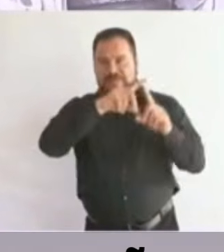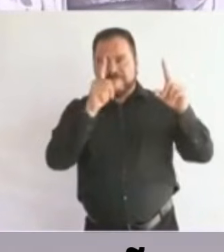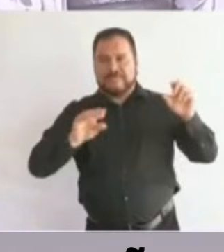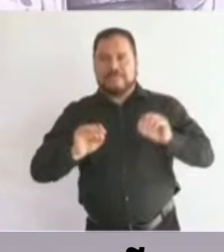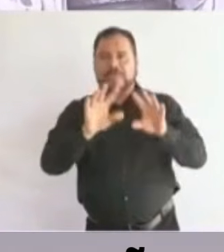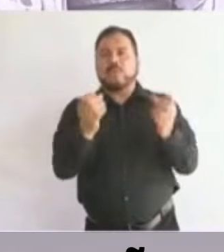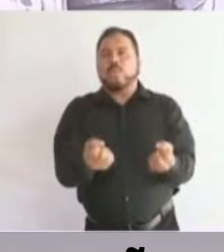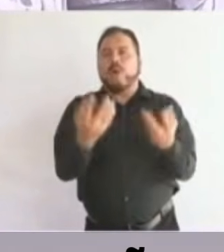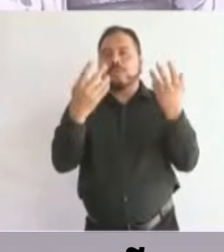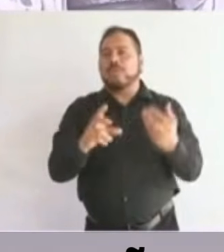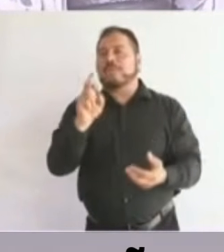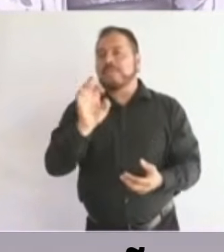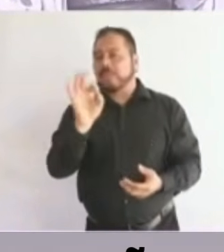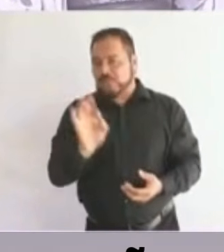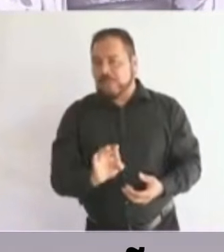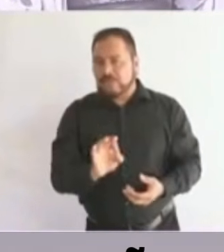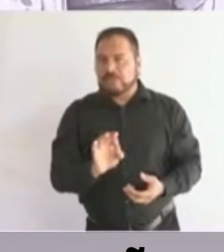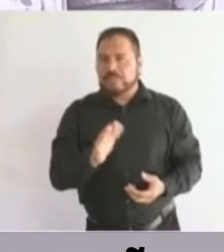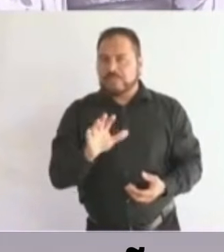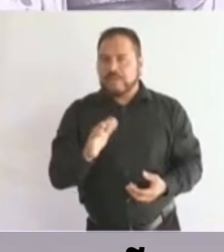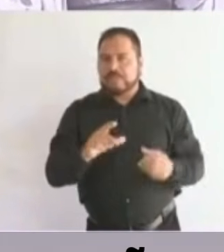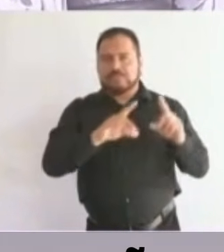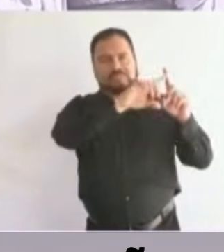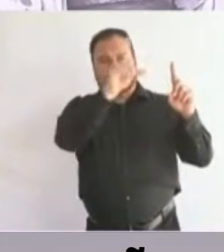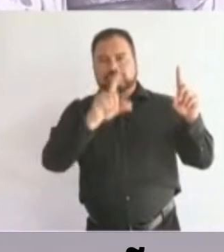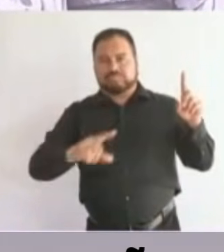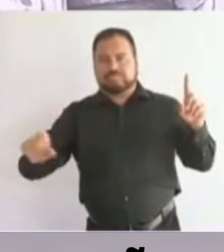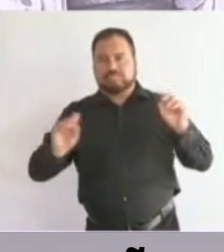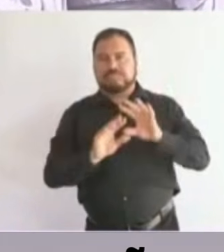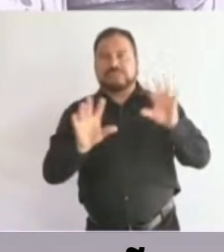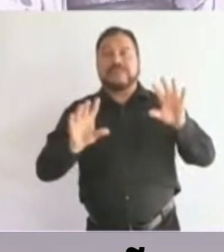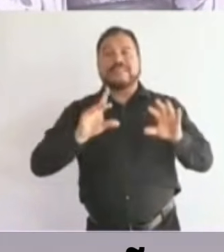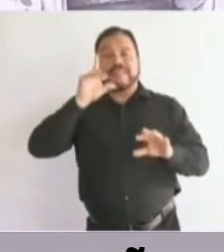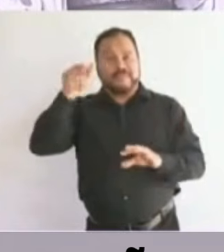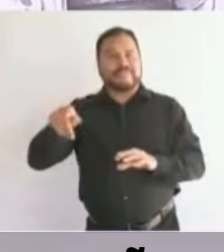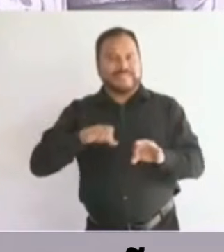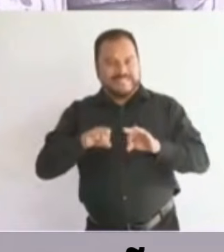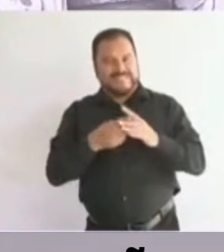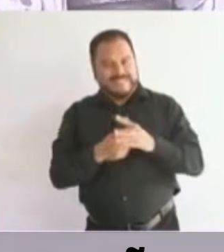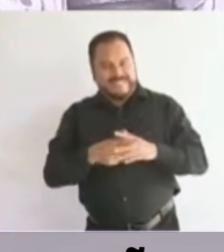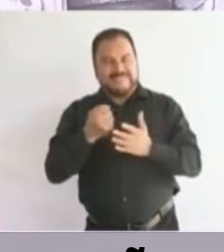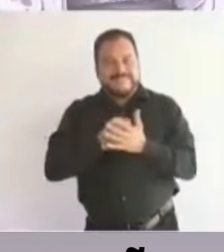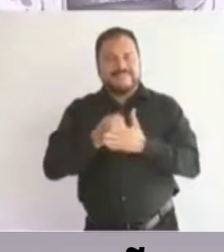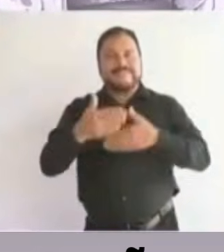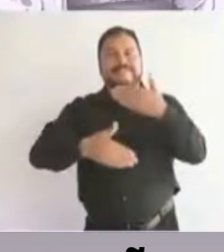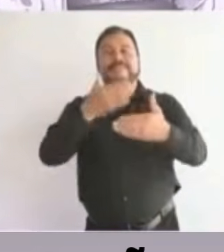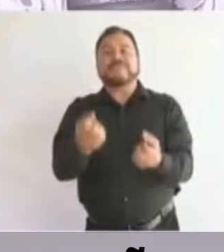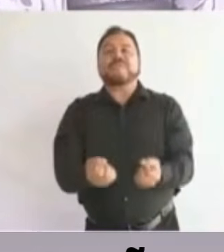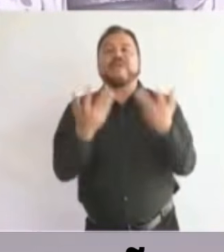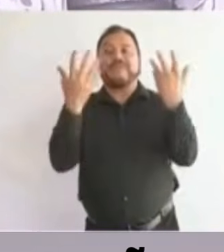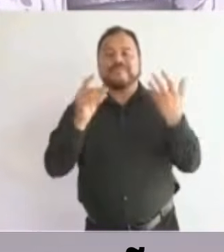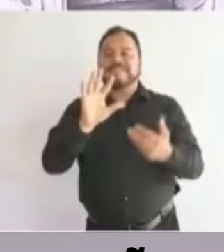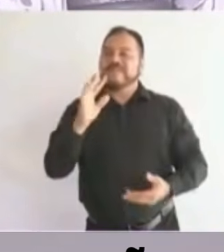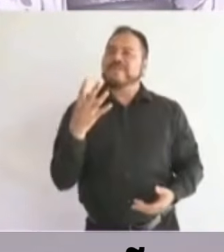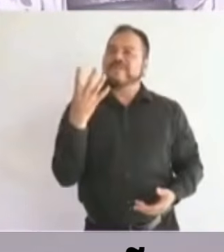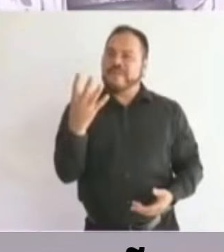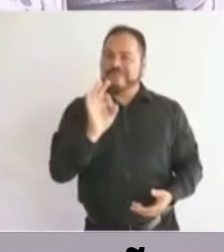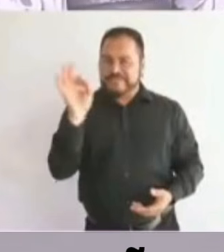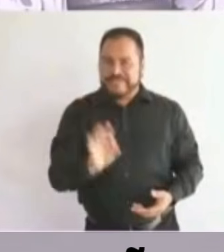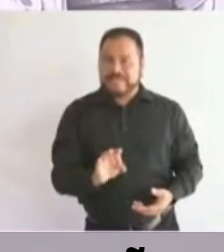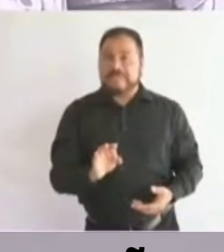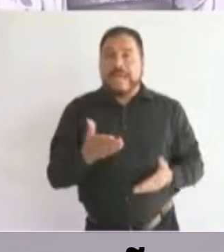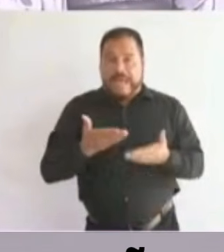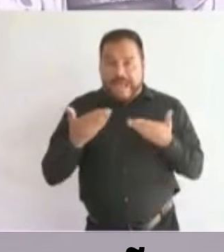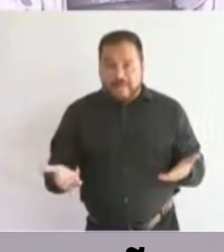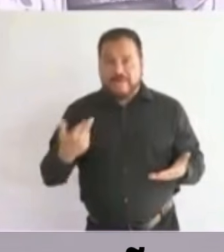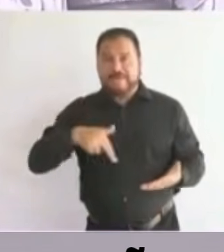de toda la energía eléctrica. Cuando sale, CFE genera 54%. Y nosotros